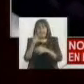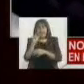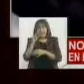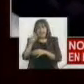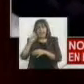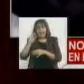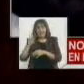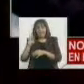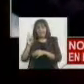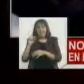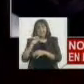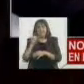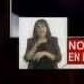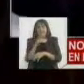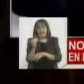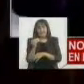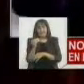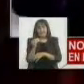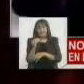Ramsar y de